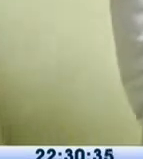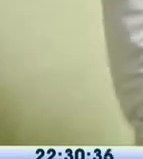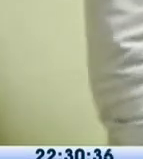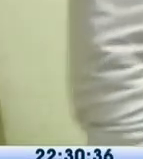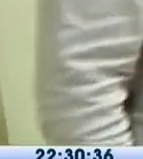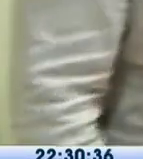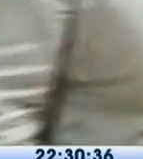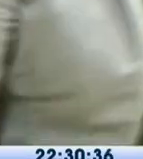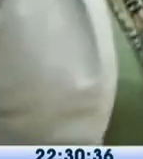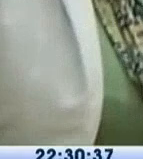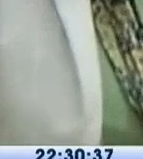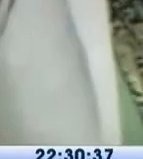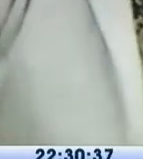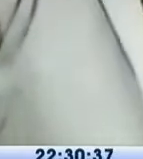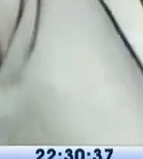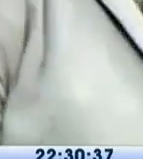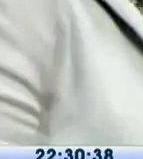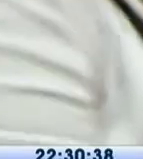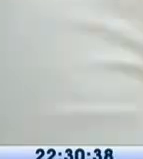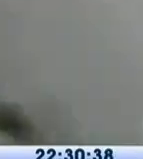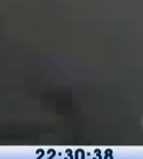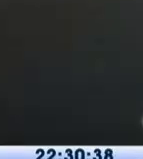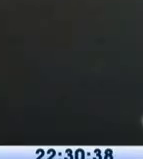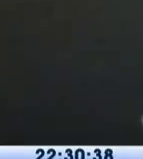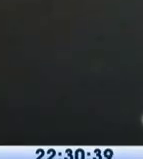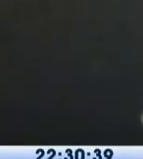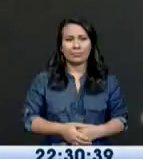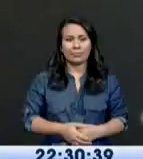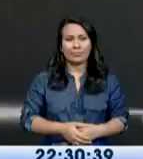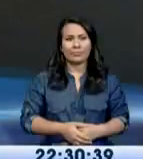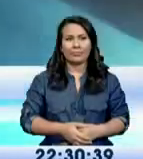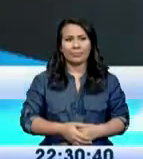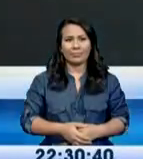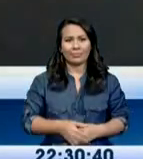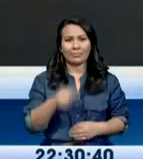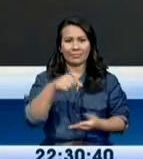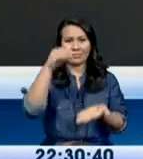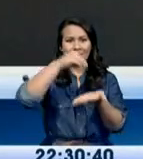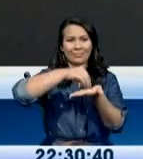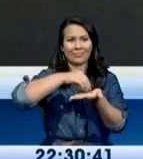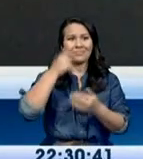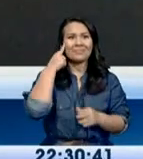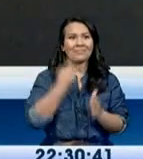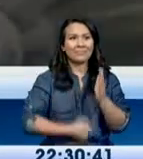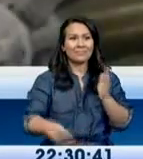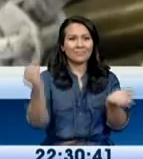Muñoz, quien fue separado de su cargo de vicerrector general la semana anterior. Por su